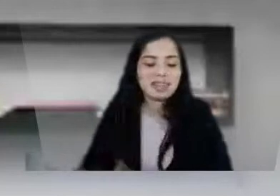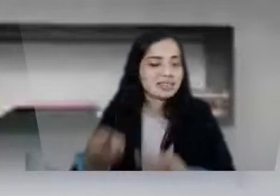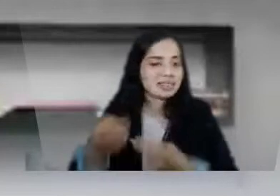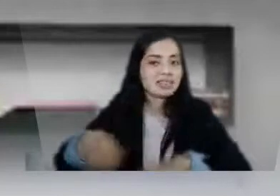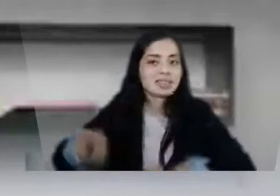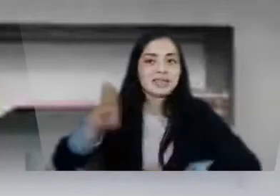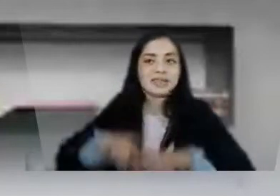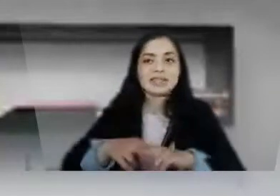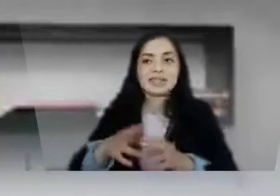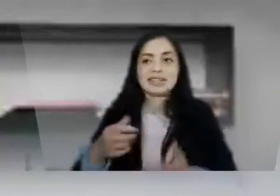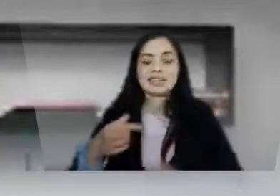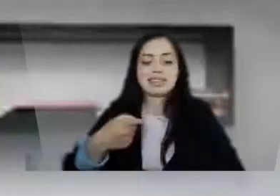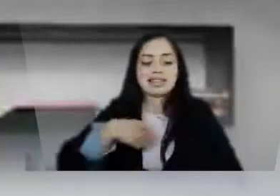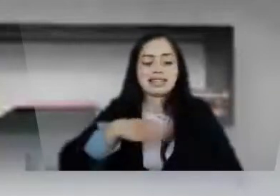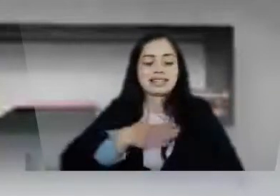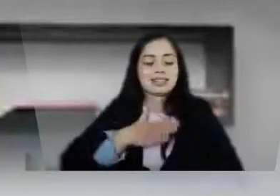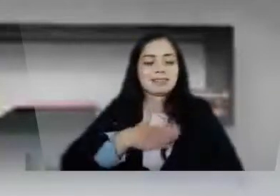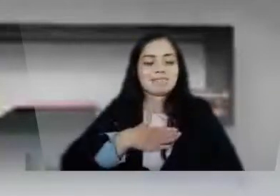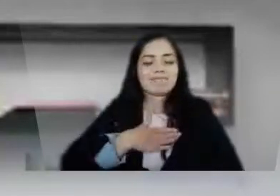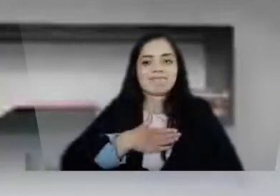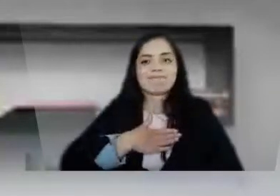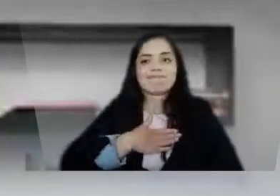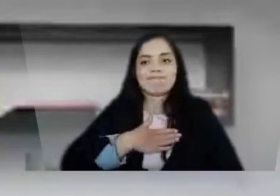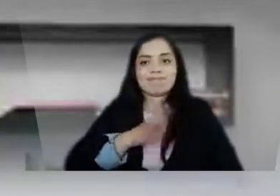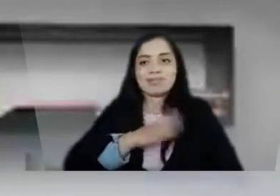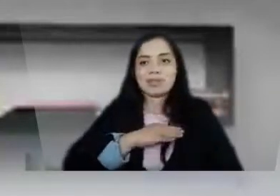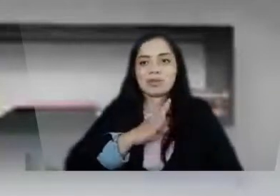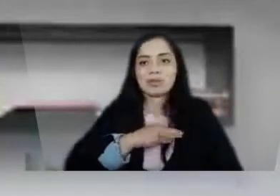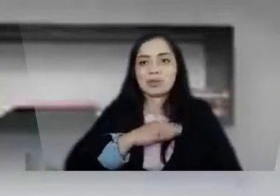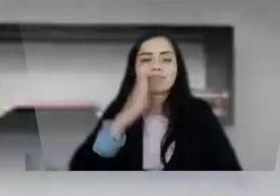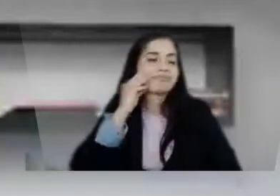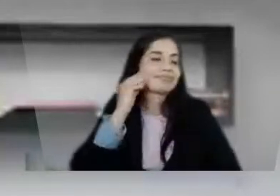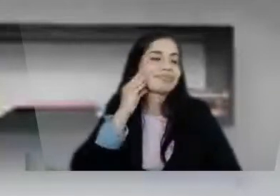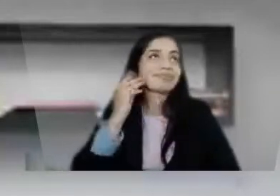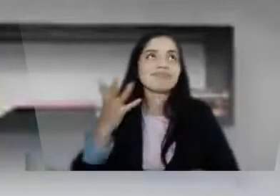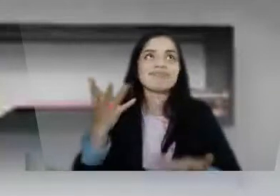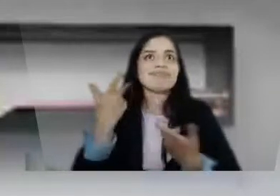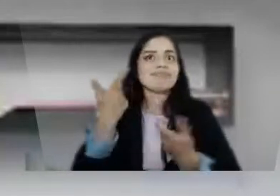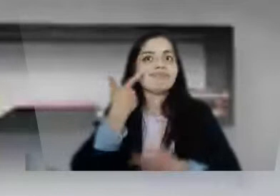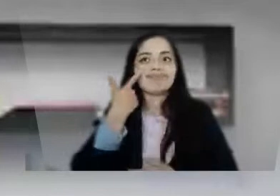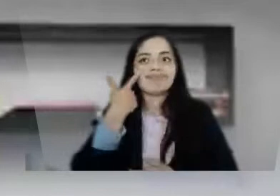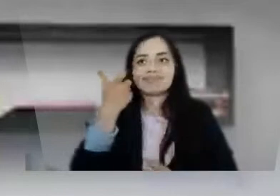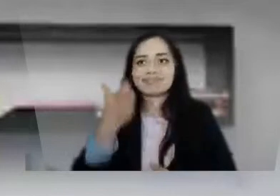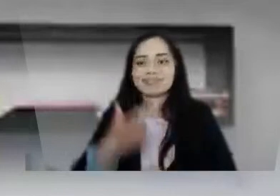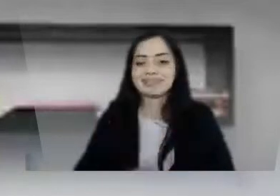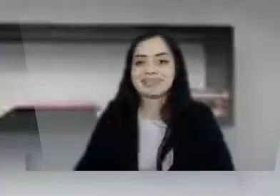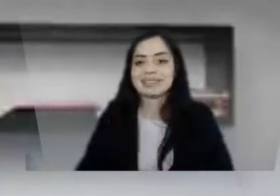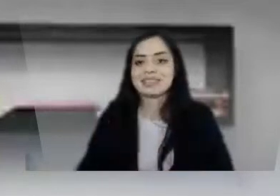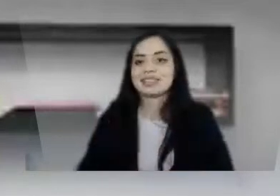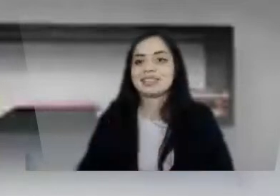enriquecen también la experiencia de nosotros como investigadores, no solamente desde el componente